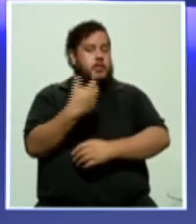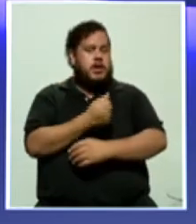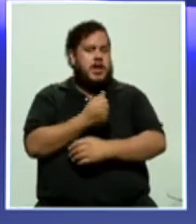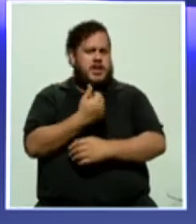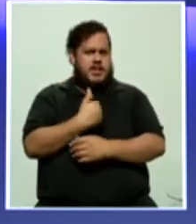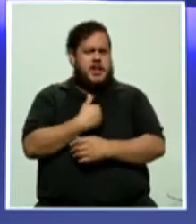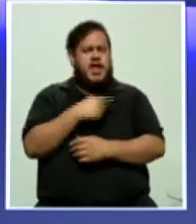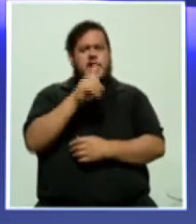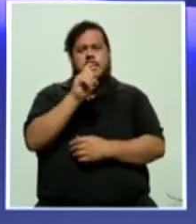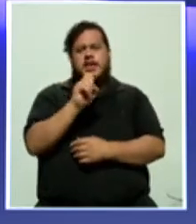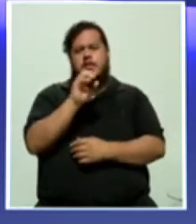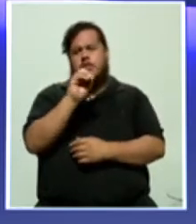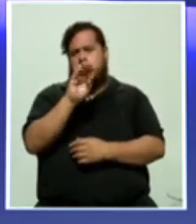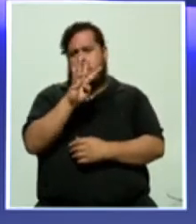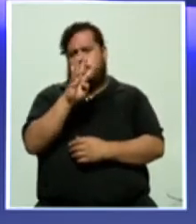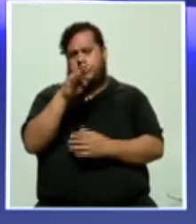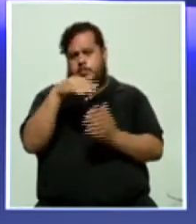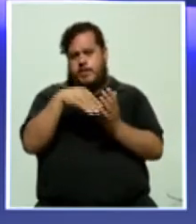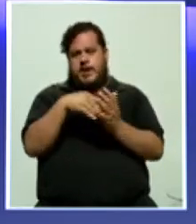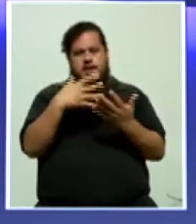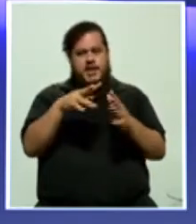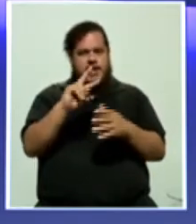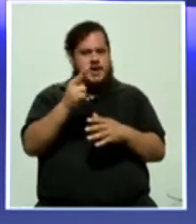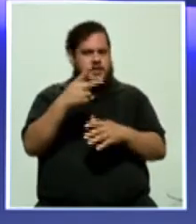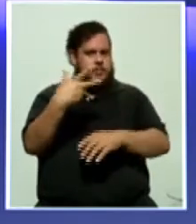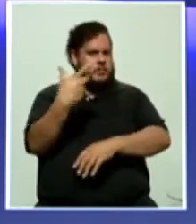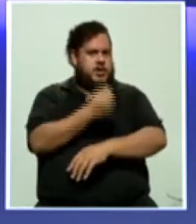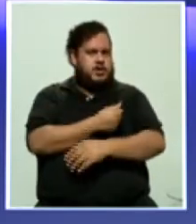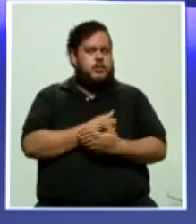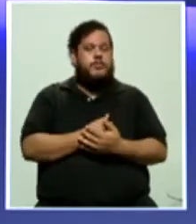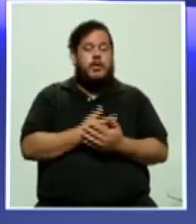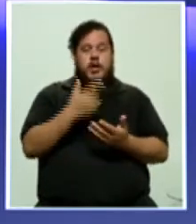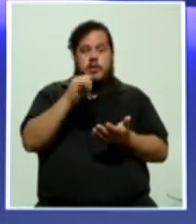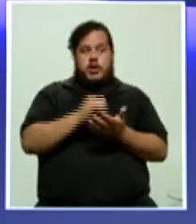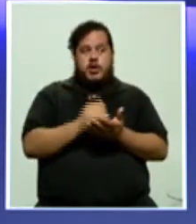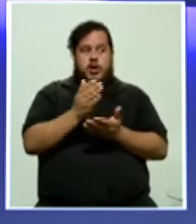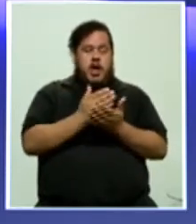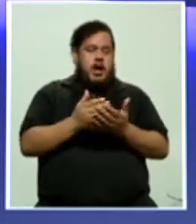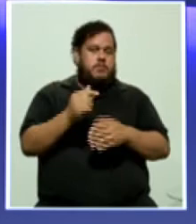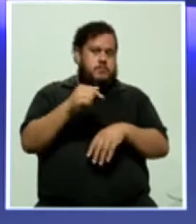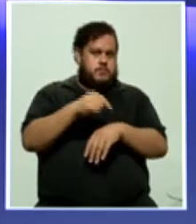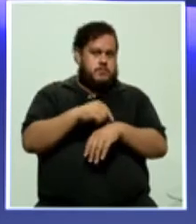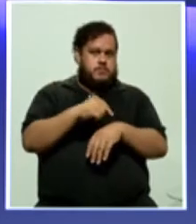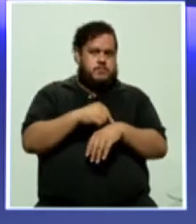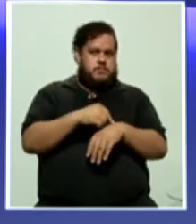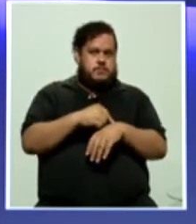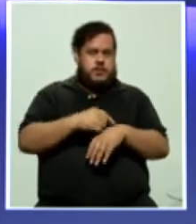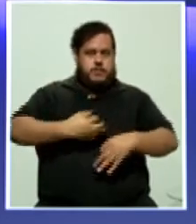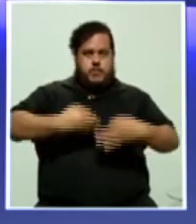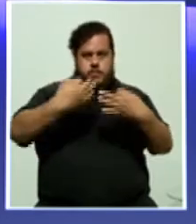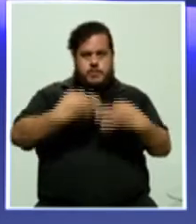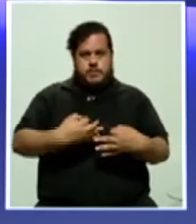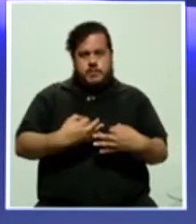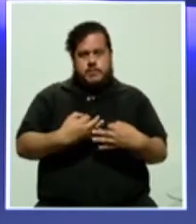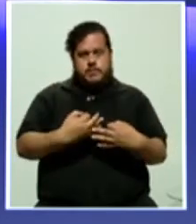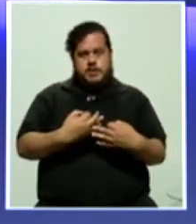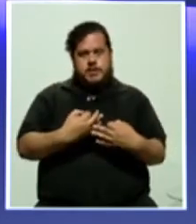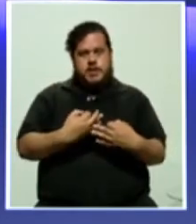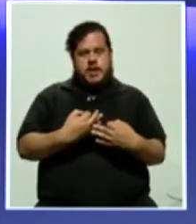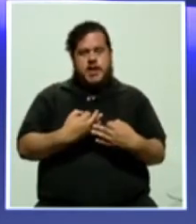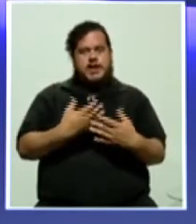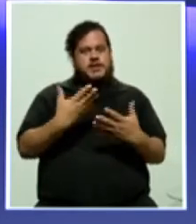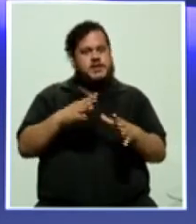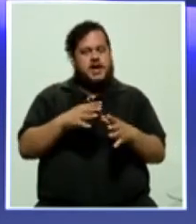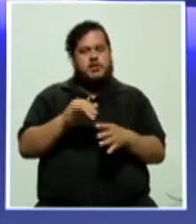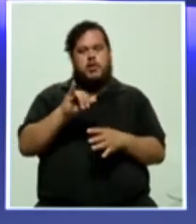104.000 que recibieron la segunda dosis. Es decir, que durante un tiempo oficialmente son inmunes